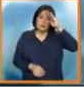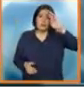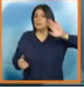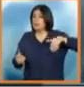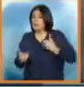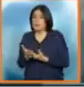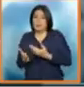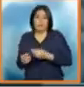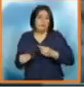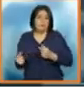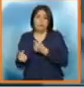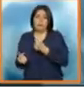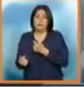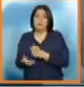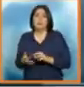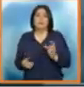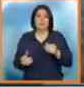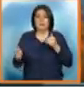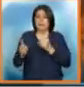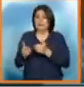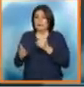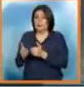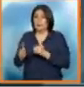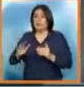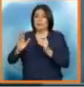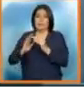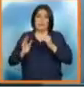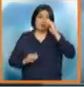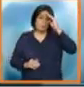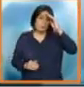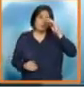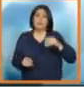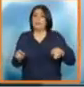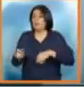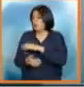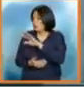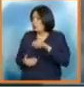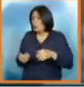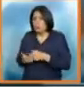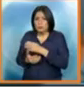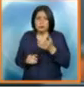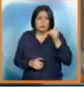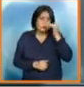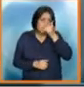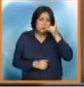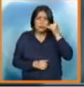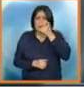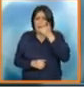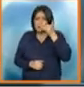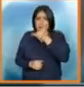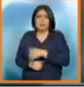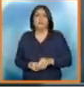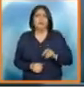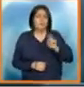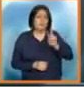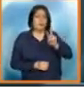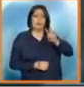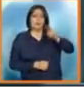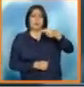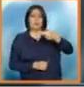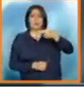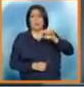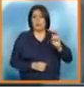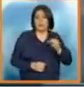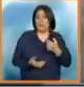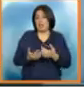menos de 3 minutos, porque justamente está muy cerca aquí la comisaría. Y también todo esto acá lo están grabando en un sistema VHS, que ya casi